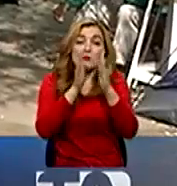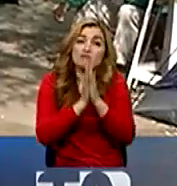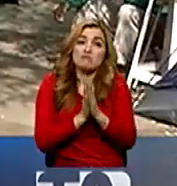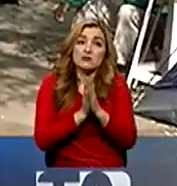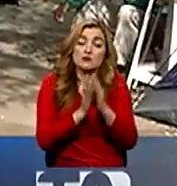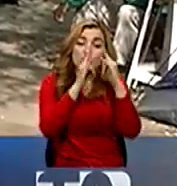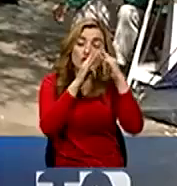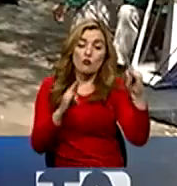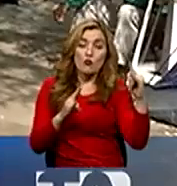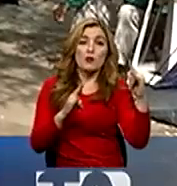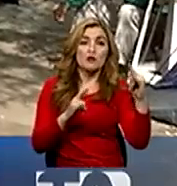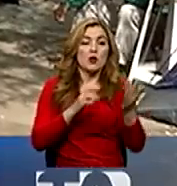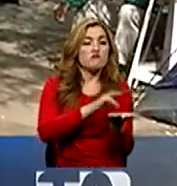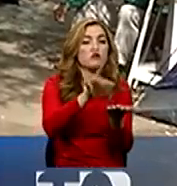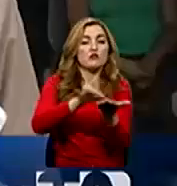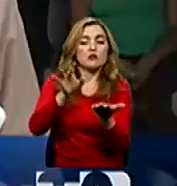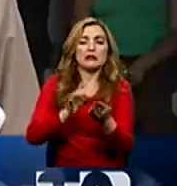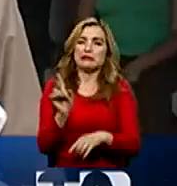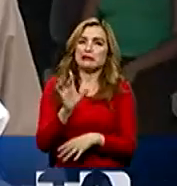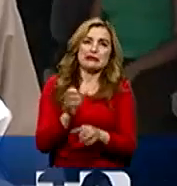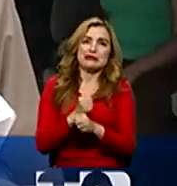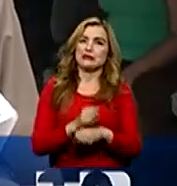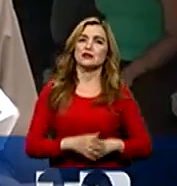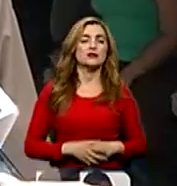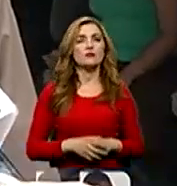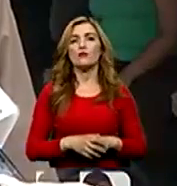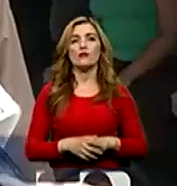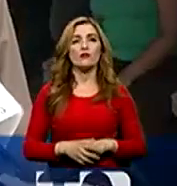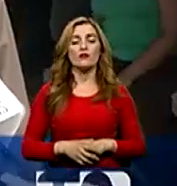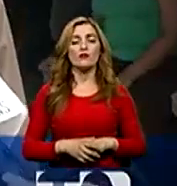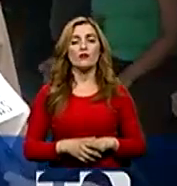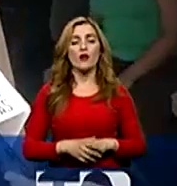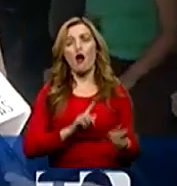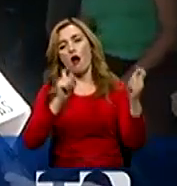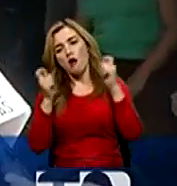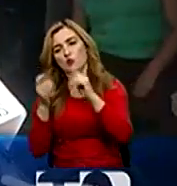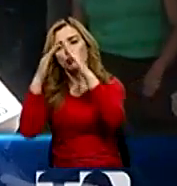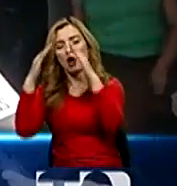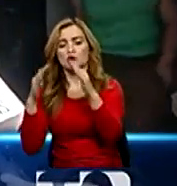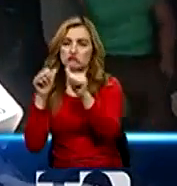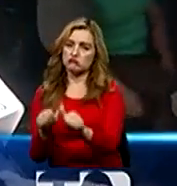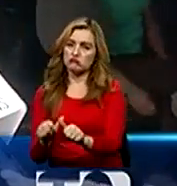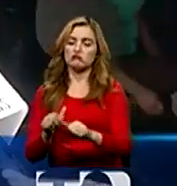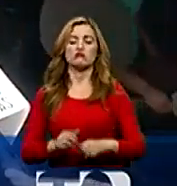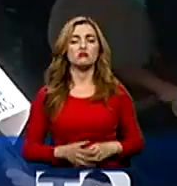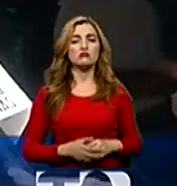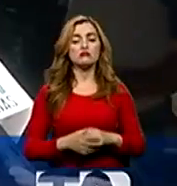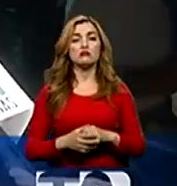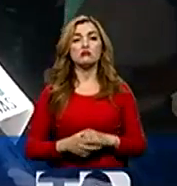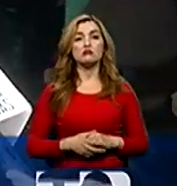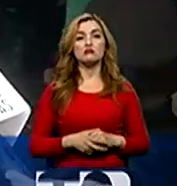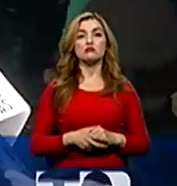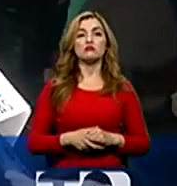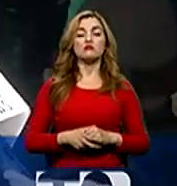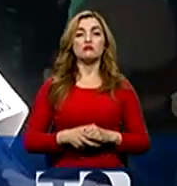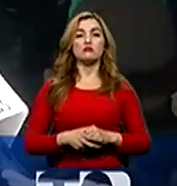que abandonen este lugar, no lo harán. Pero queremos que nos reubiquen de una manera estable. No solamente que nos reubiquen, porque